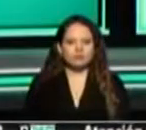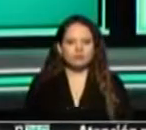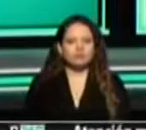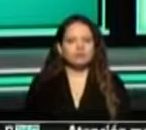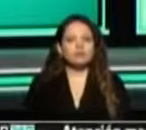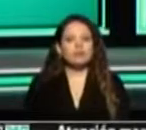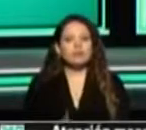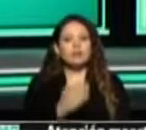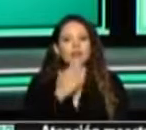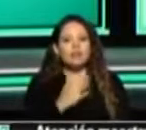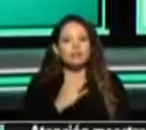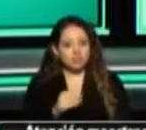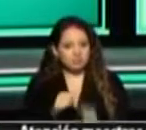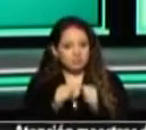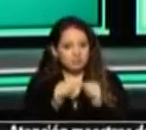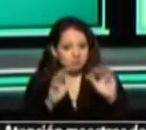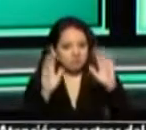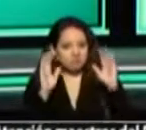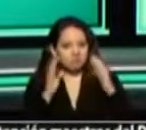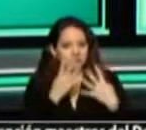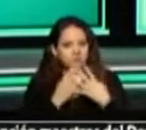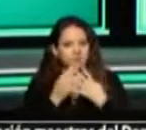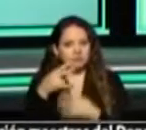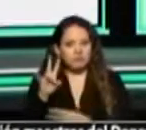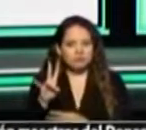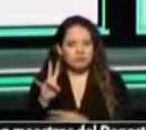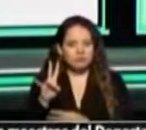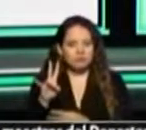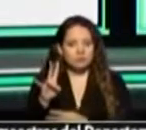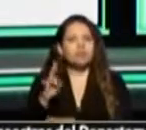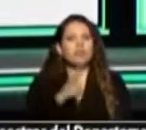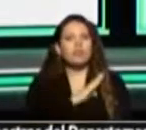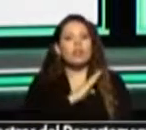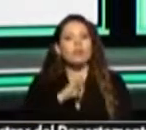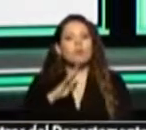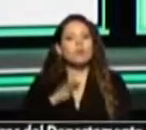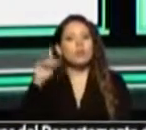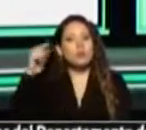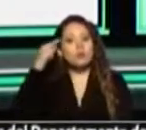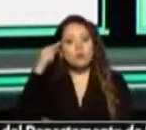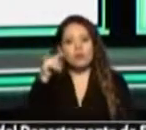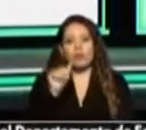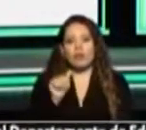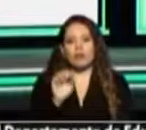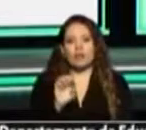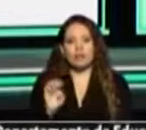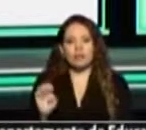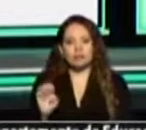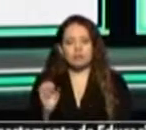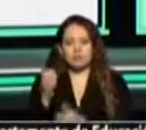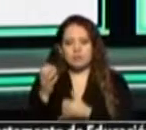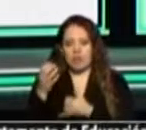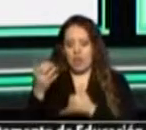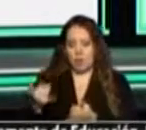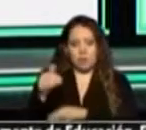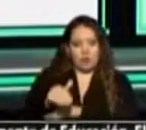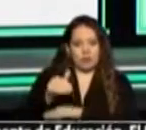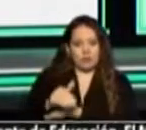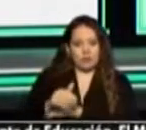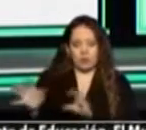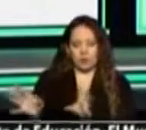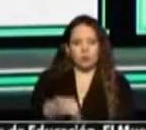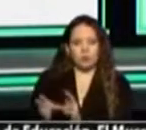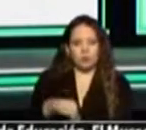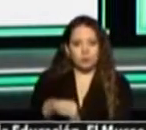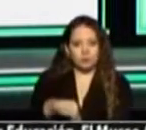Gracias por continuar en sintonía de Noticias 24/7. La Junta de Gobierno de la Autoridad de Energía Eléctrica se encontraba reunida esta tarde. Allí